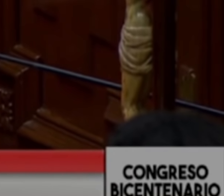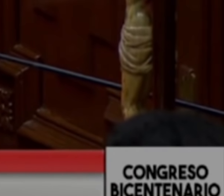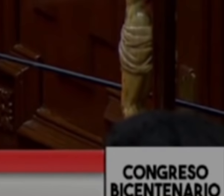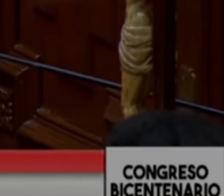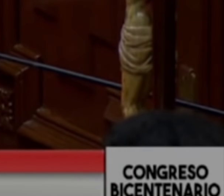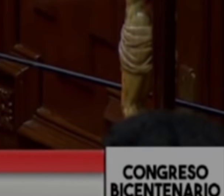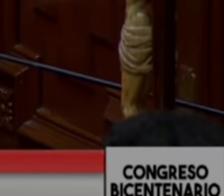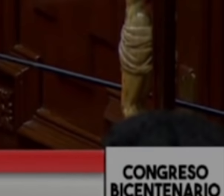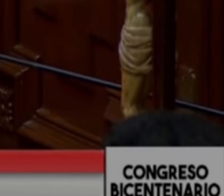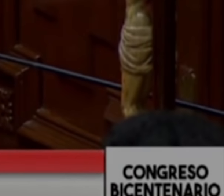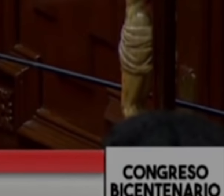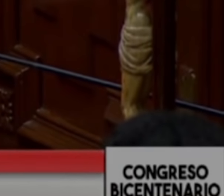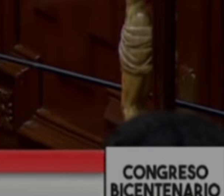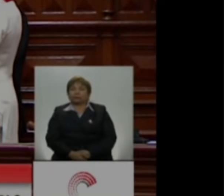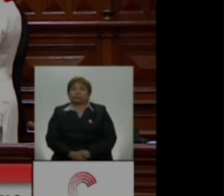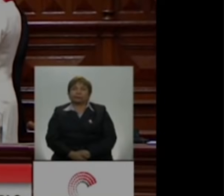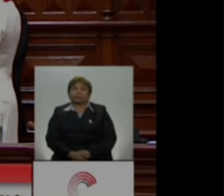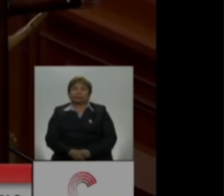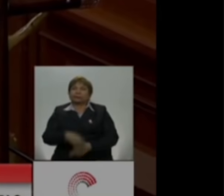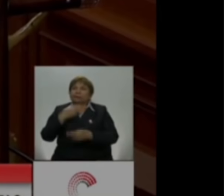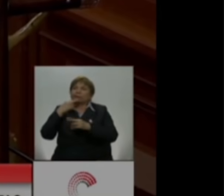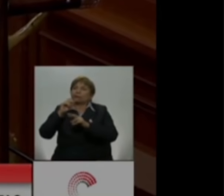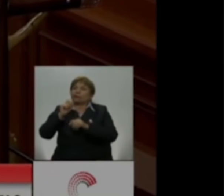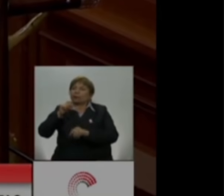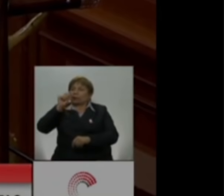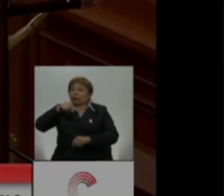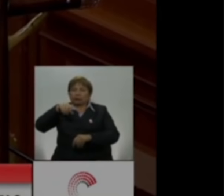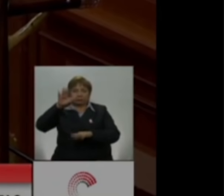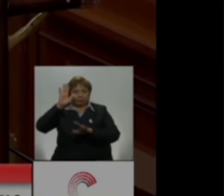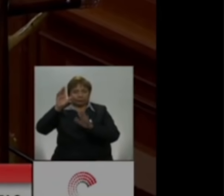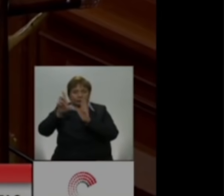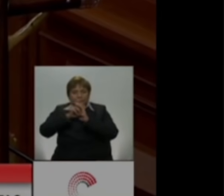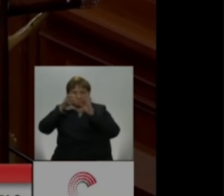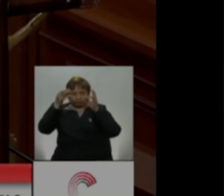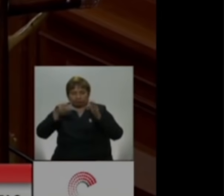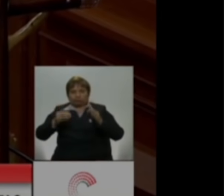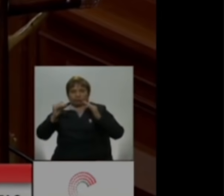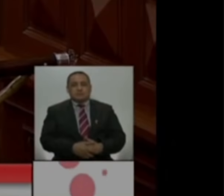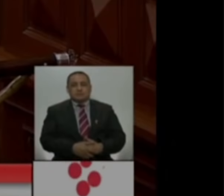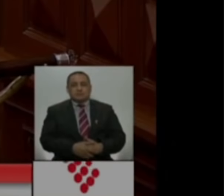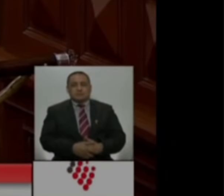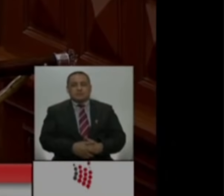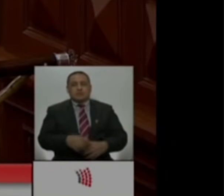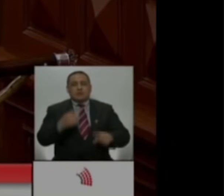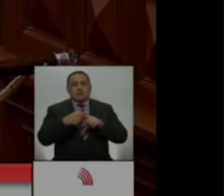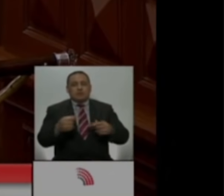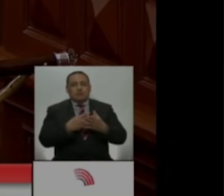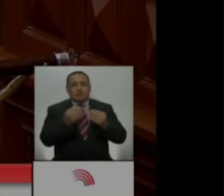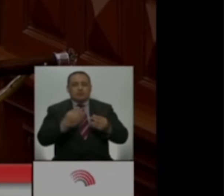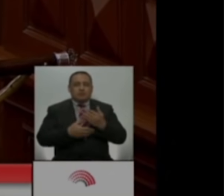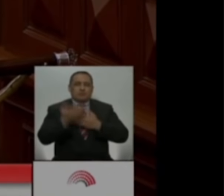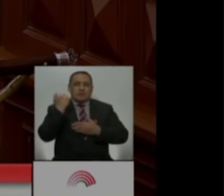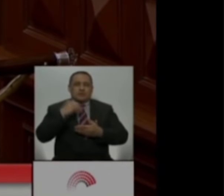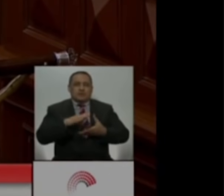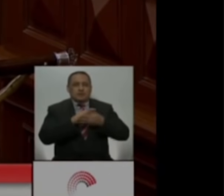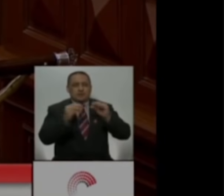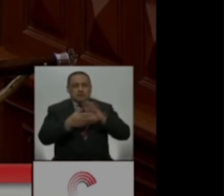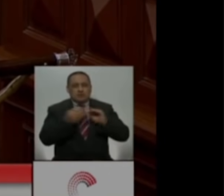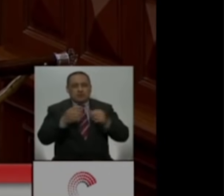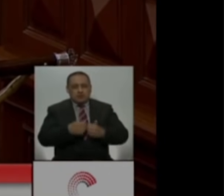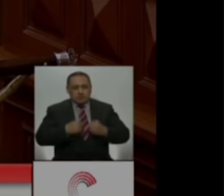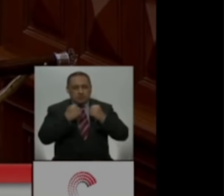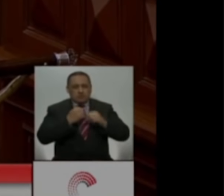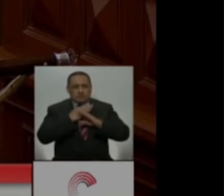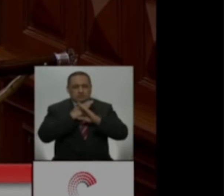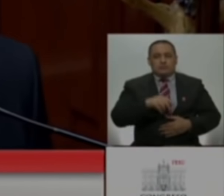por los trabajadores municipales por leyes más justas y equitativas y por los mártires caídos en la lucha